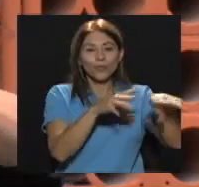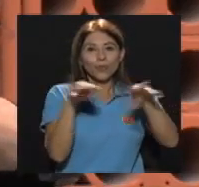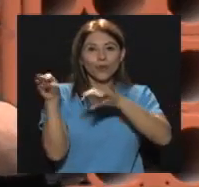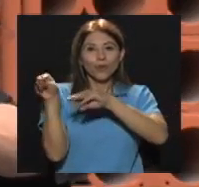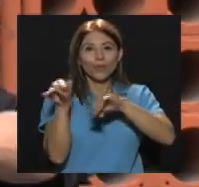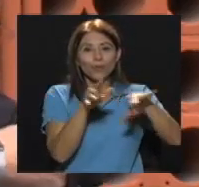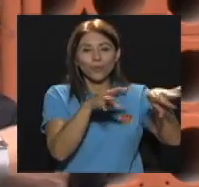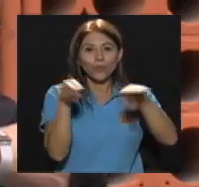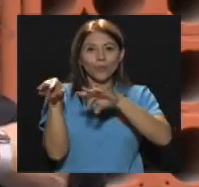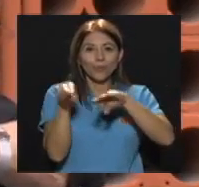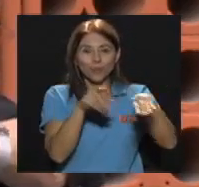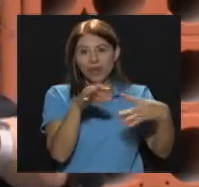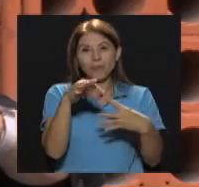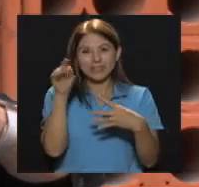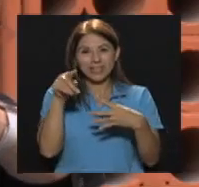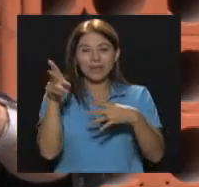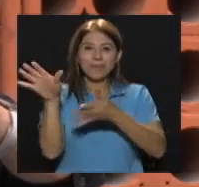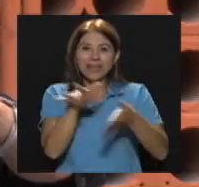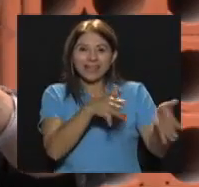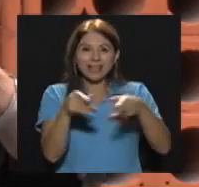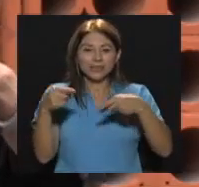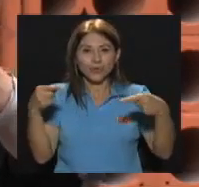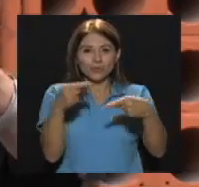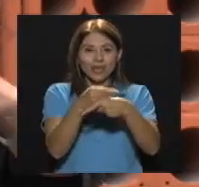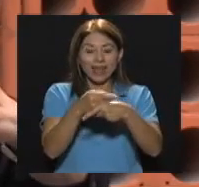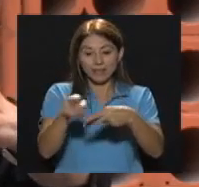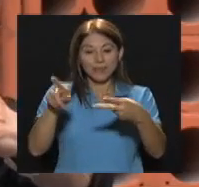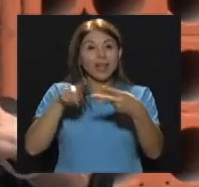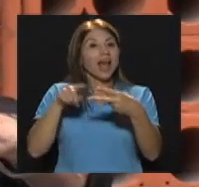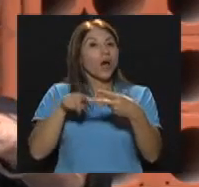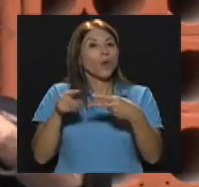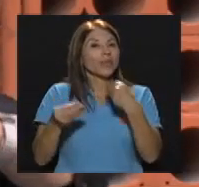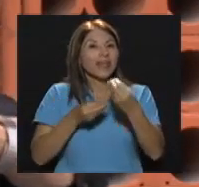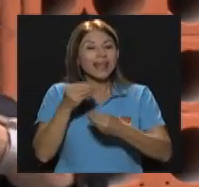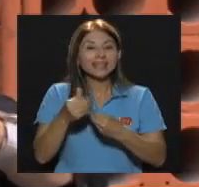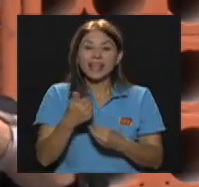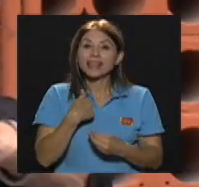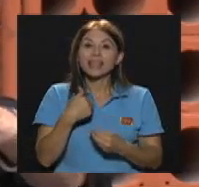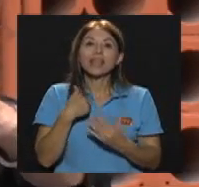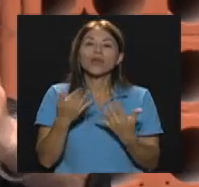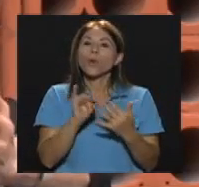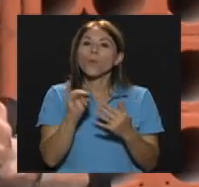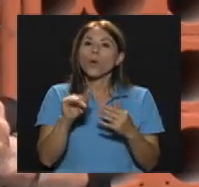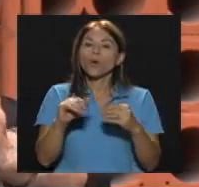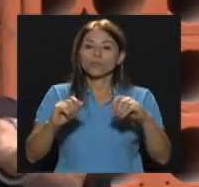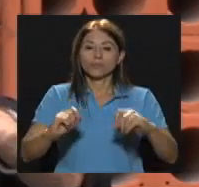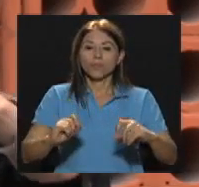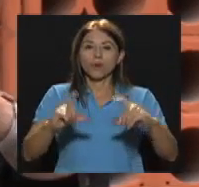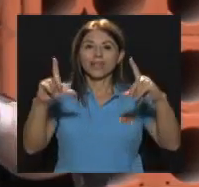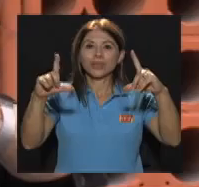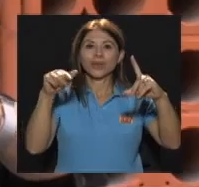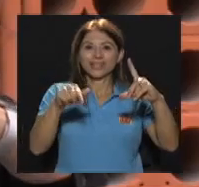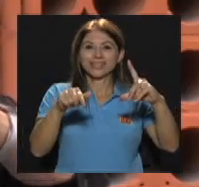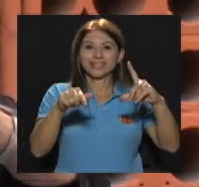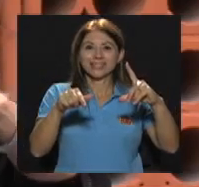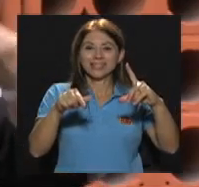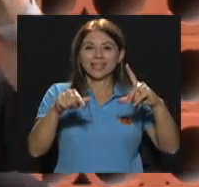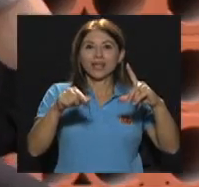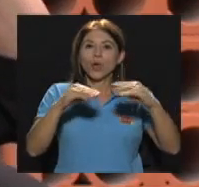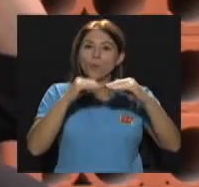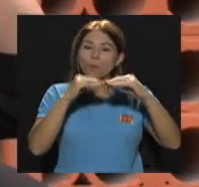tener monitores. Los monitores son en las cubiertas. Nosotros a las cubiertas le llamamos la envolvente